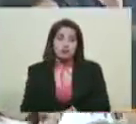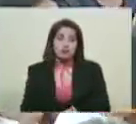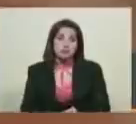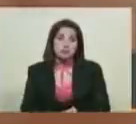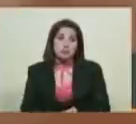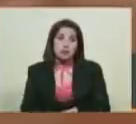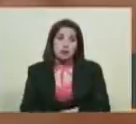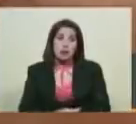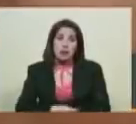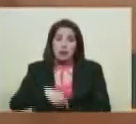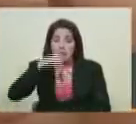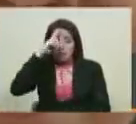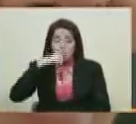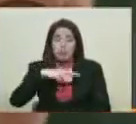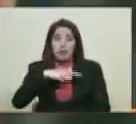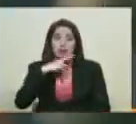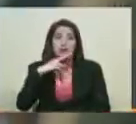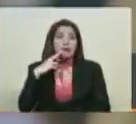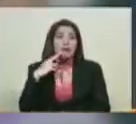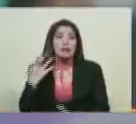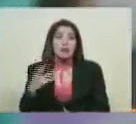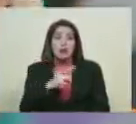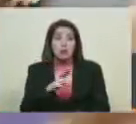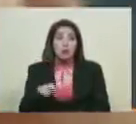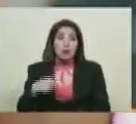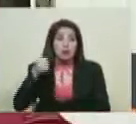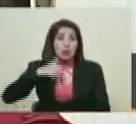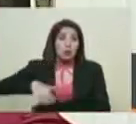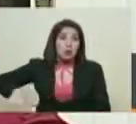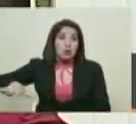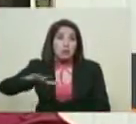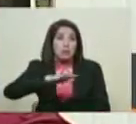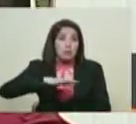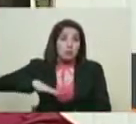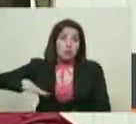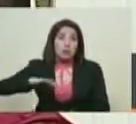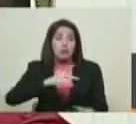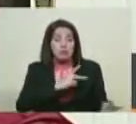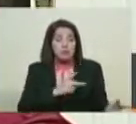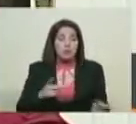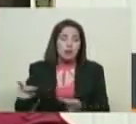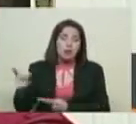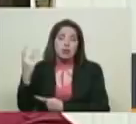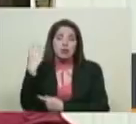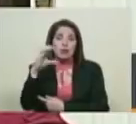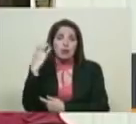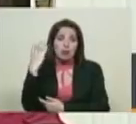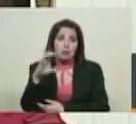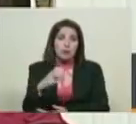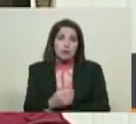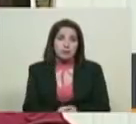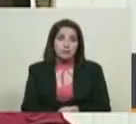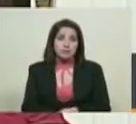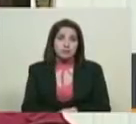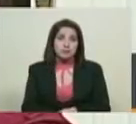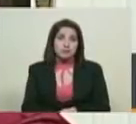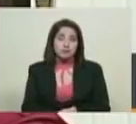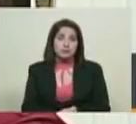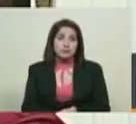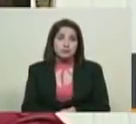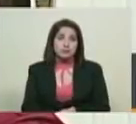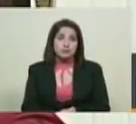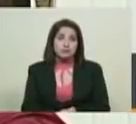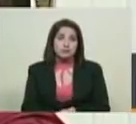Padre de nuestro pueblo. Padre de la dignidad. Bienvenidos, Colombia. Bienvenidos, hermanos y hermanas.